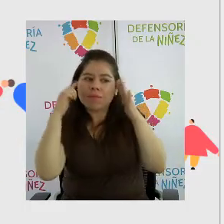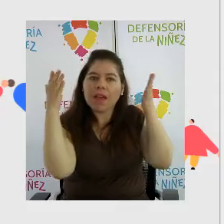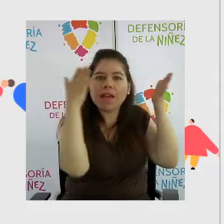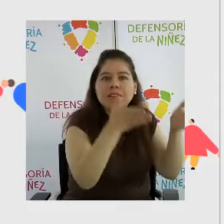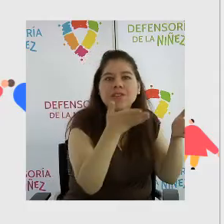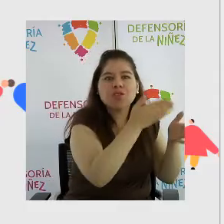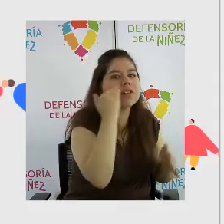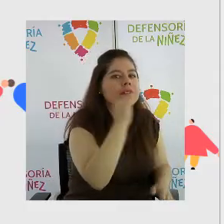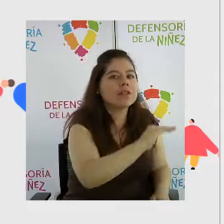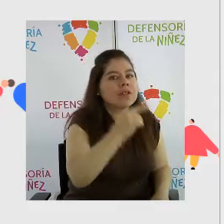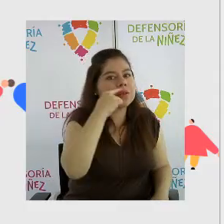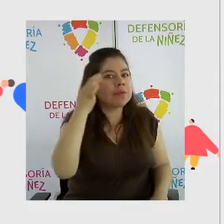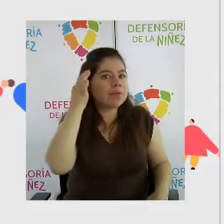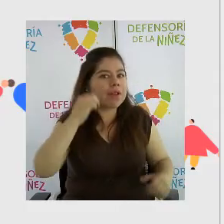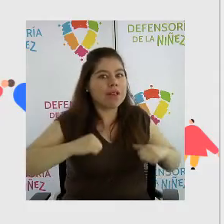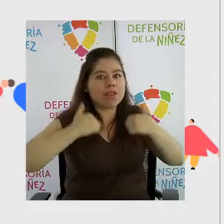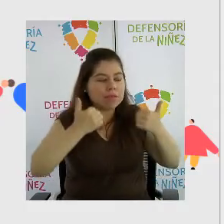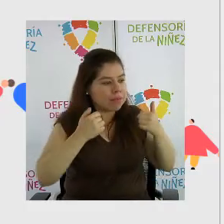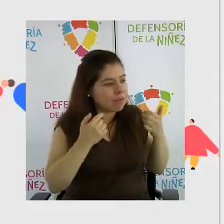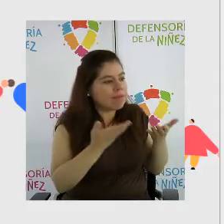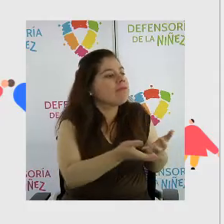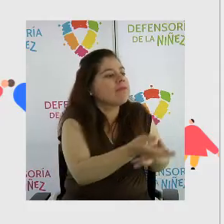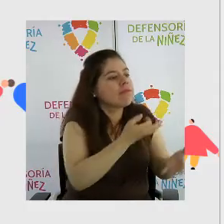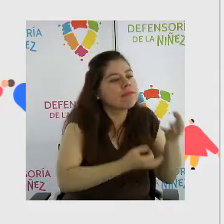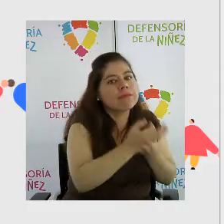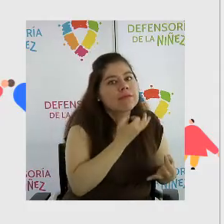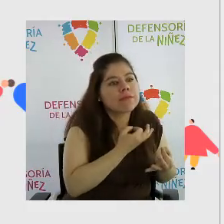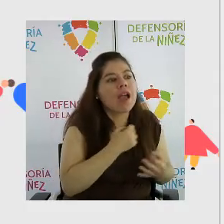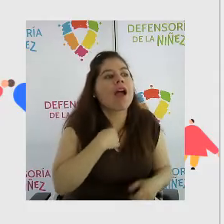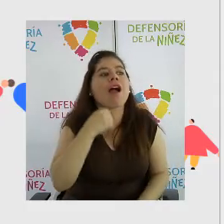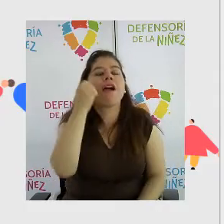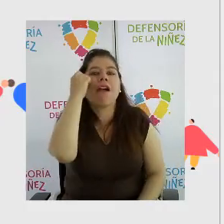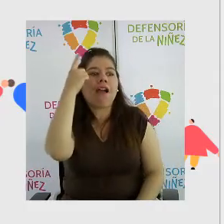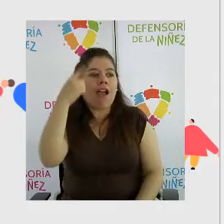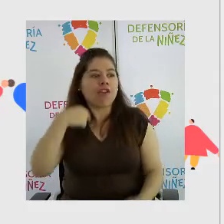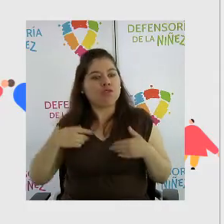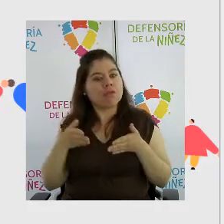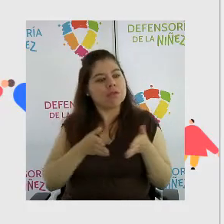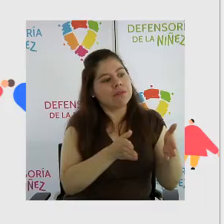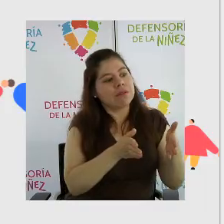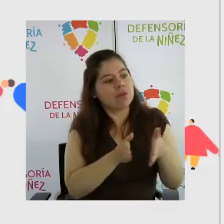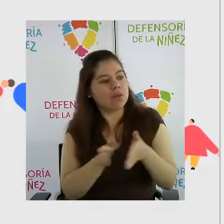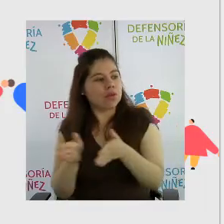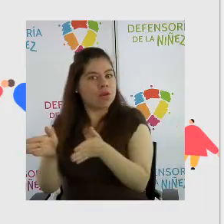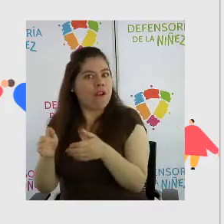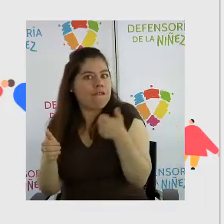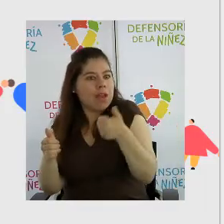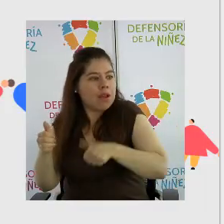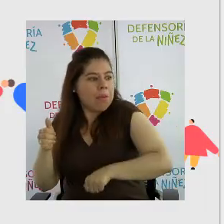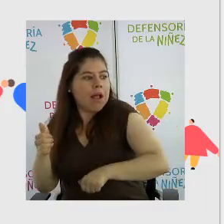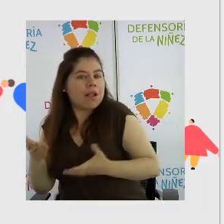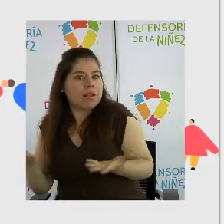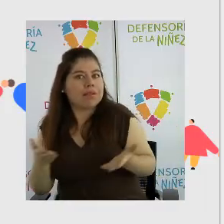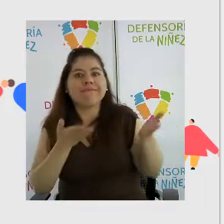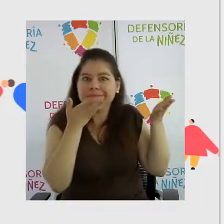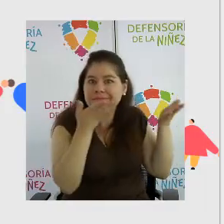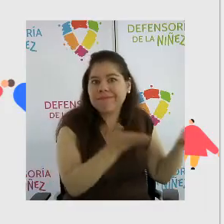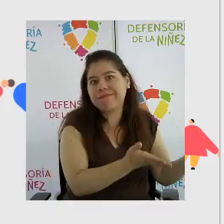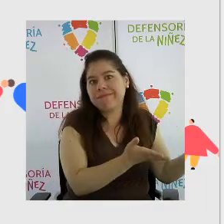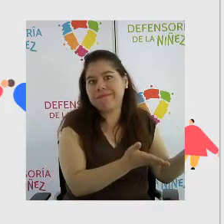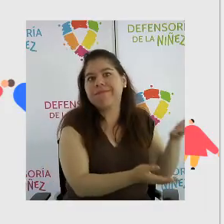adolescentes, porque efectivamente de esa manera podemos entender si es que vamos en el sentido correcto y recibir también las opiniones que nos pudieran